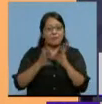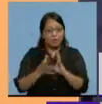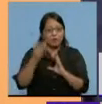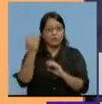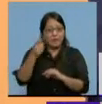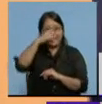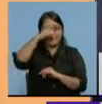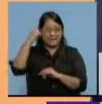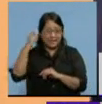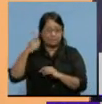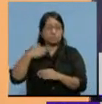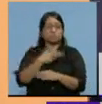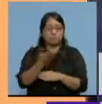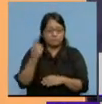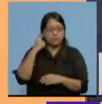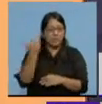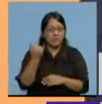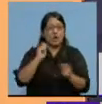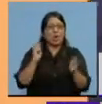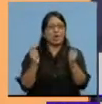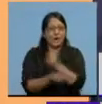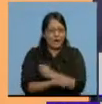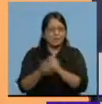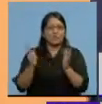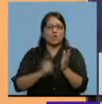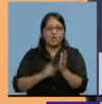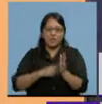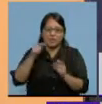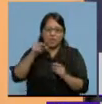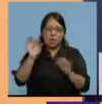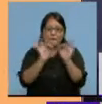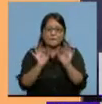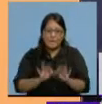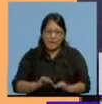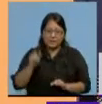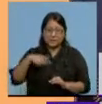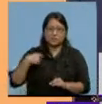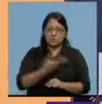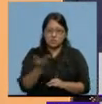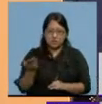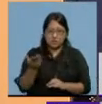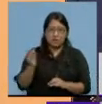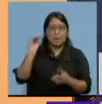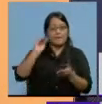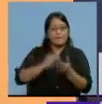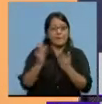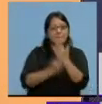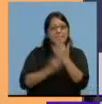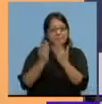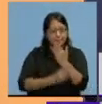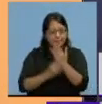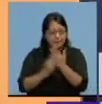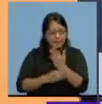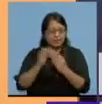previsto modificaciones respecto de los titulares de planes sociales. Precisamente en el caso del Ministerio de Desarrollo Social